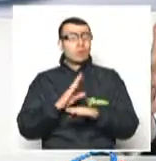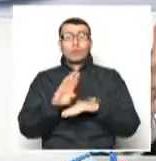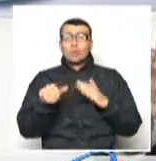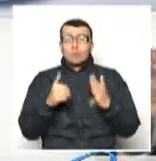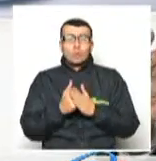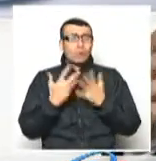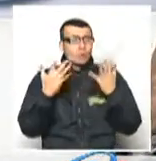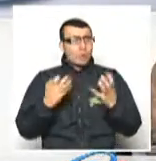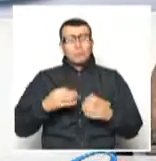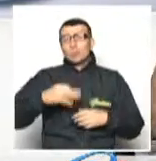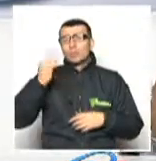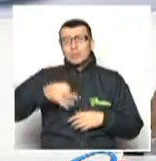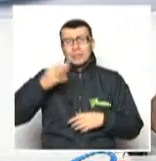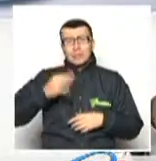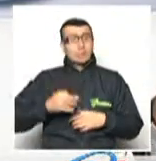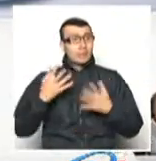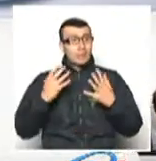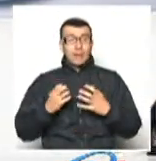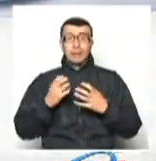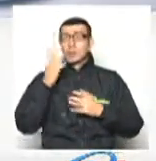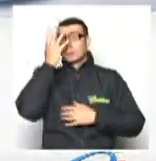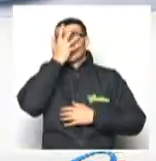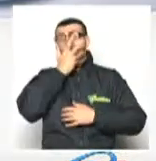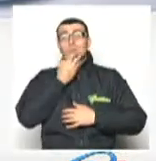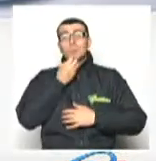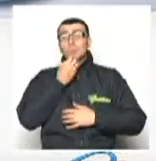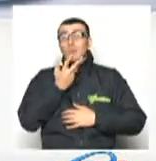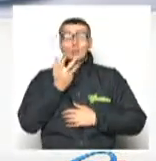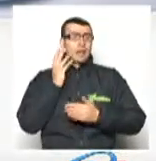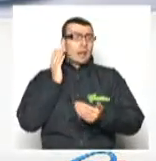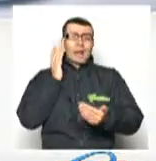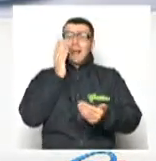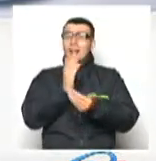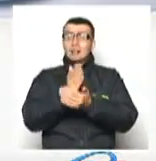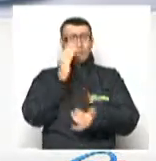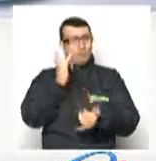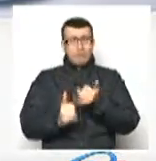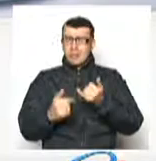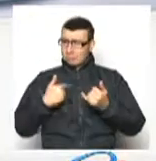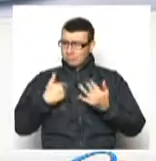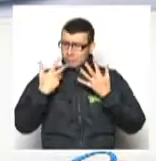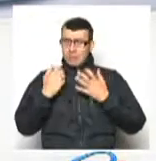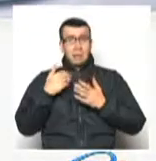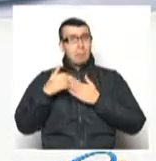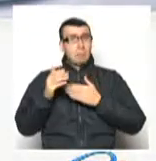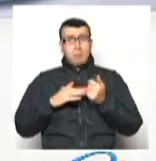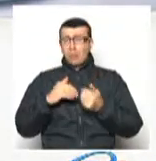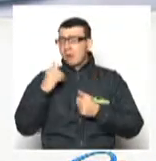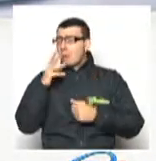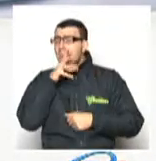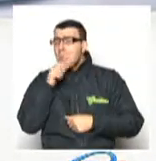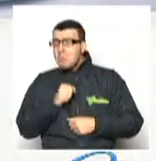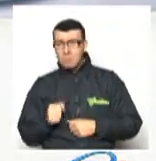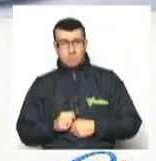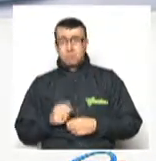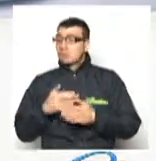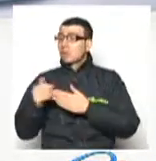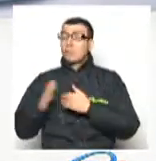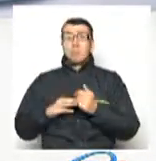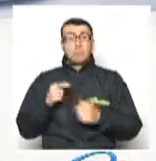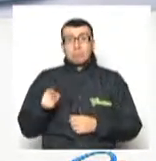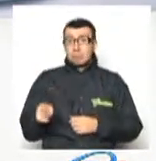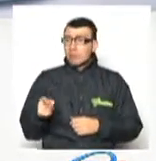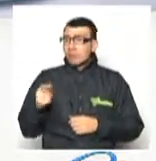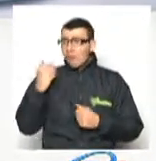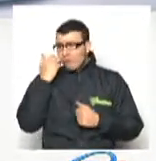siempre tener esa parte de la autoestima hasta el final bien, sin importar la edad, sin importar tantas cosas, es